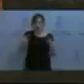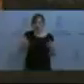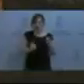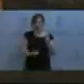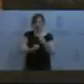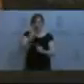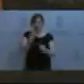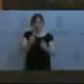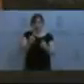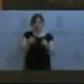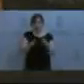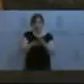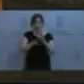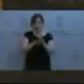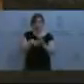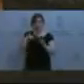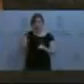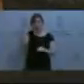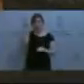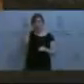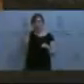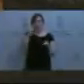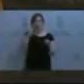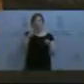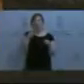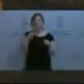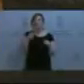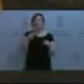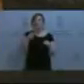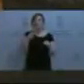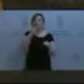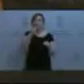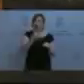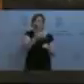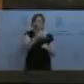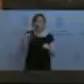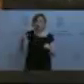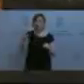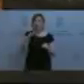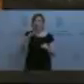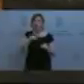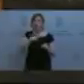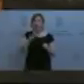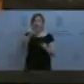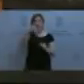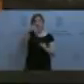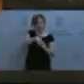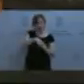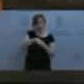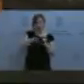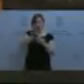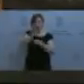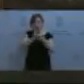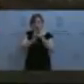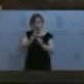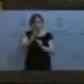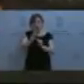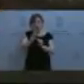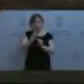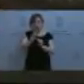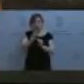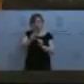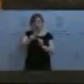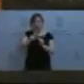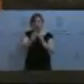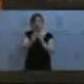algunos, creemos que están en estado correcto para intervenir en su interior revestimientos y pinturas. Y le he